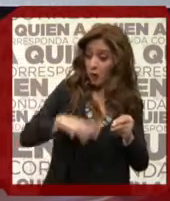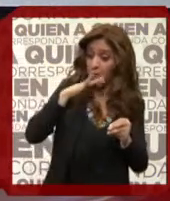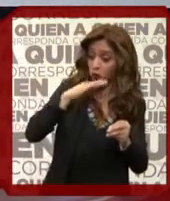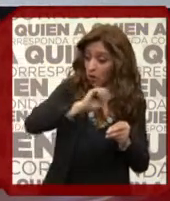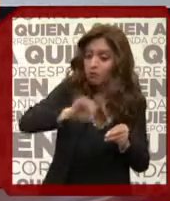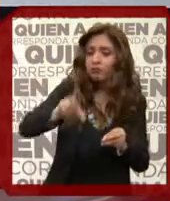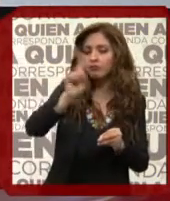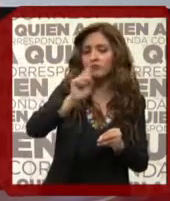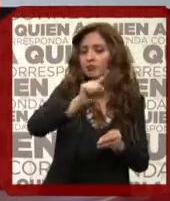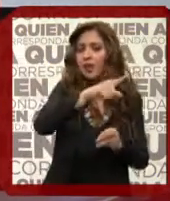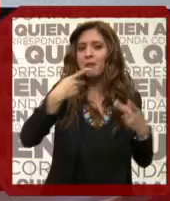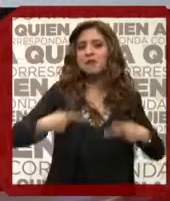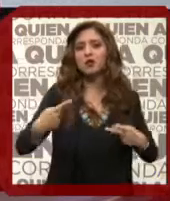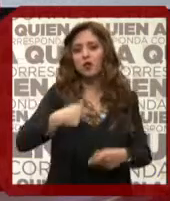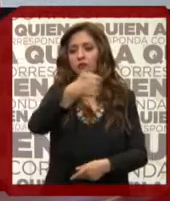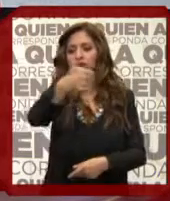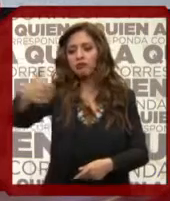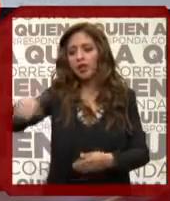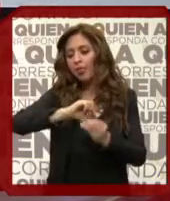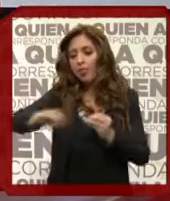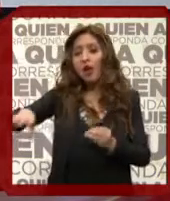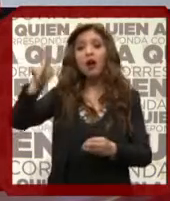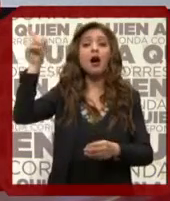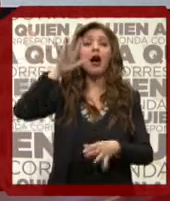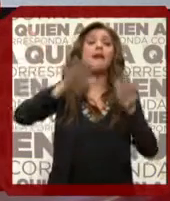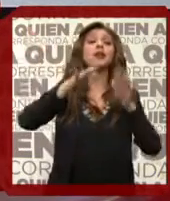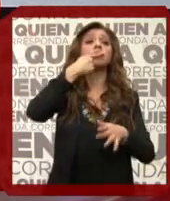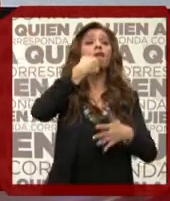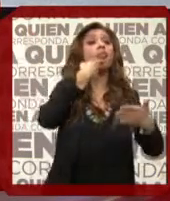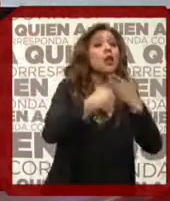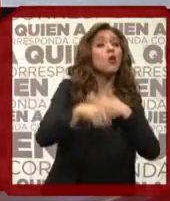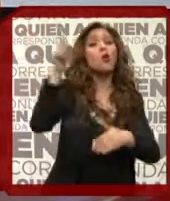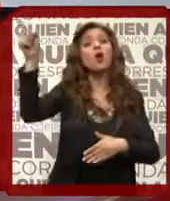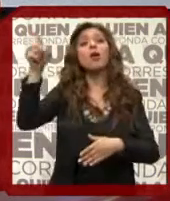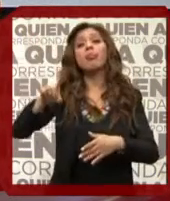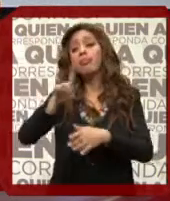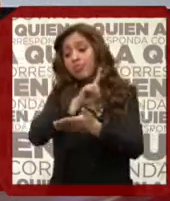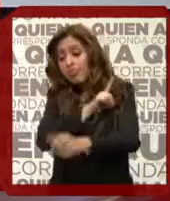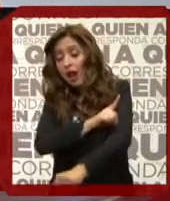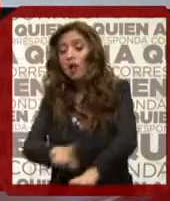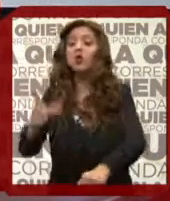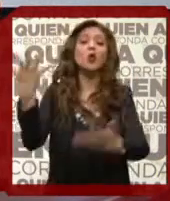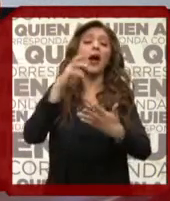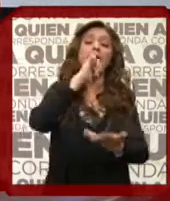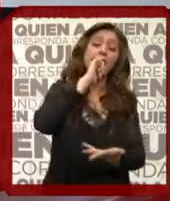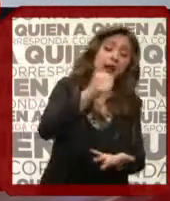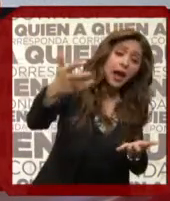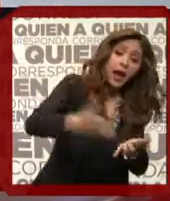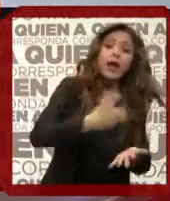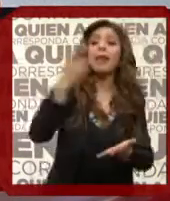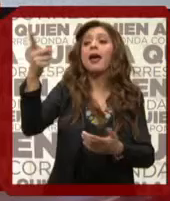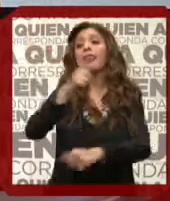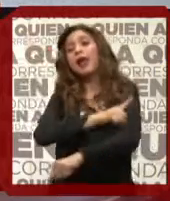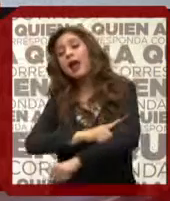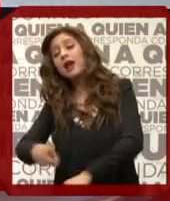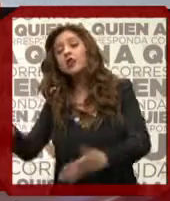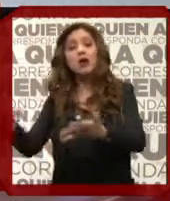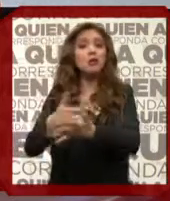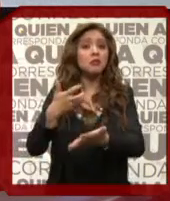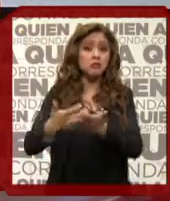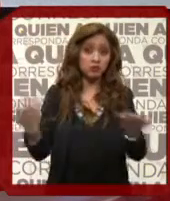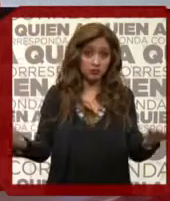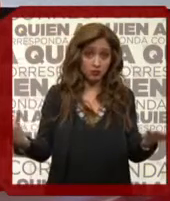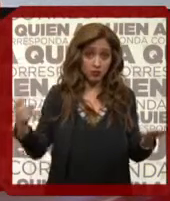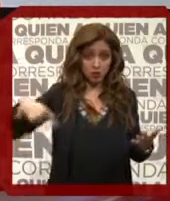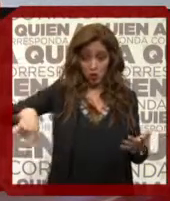Y hay gente por ahí que hace quejas de la delegación no hace lo suyo de desasolvar. La delegación tiene que desasolvar, el Departamento de Distrito Federal,